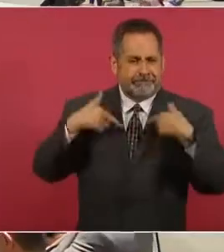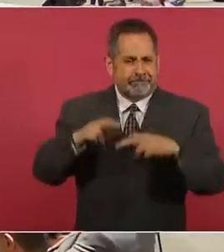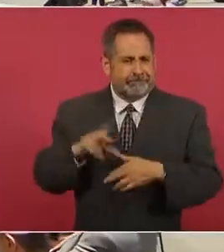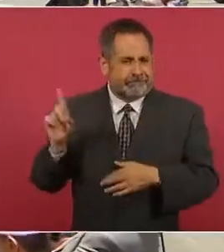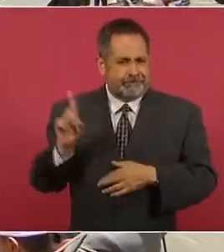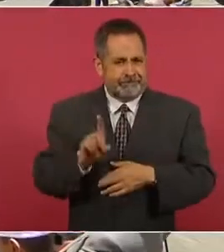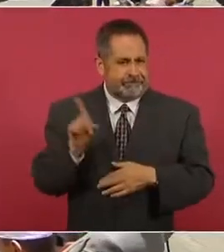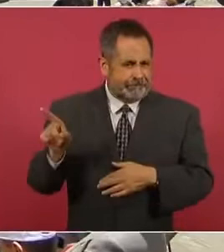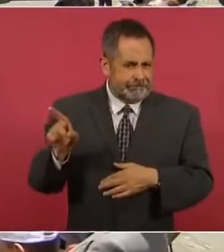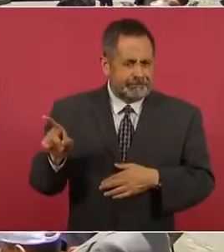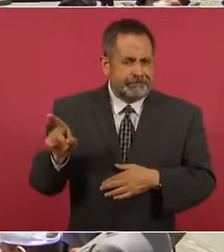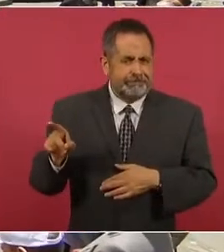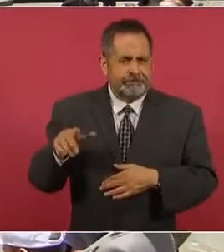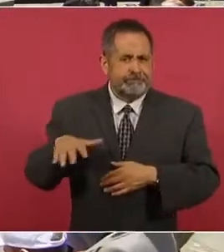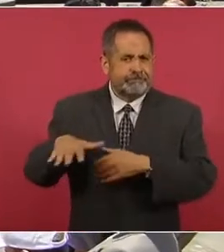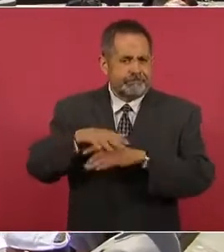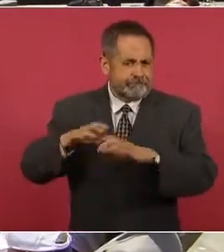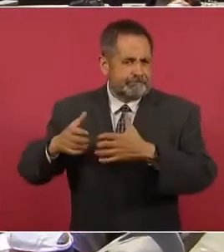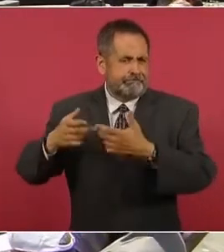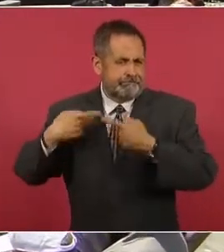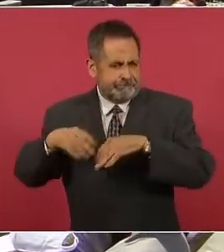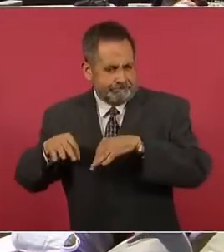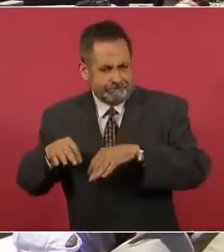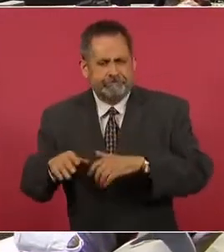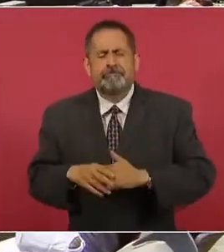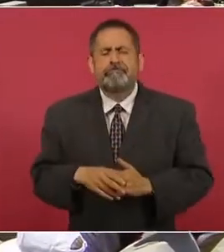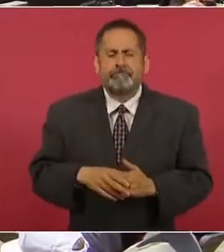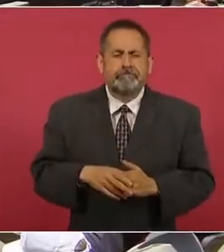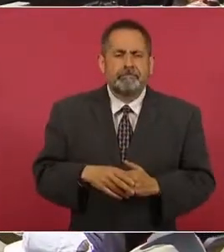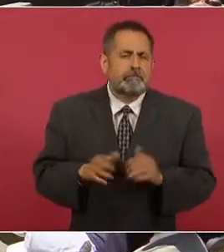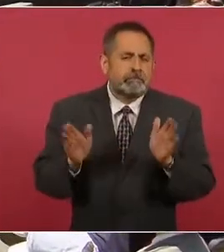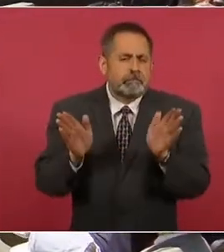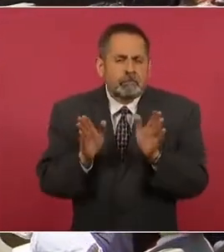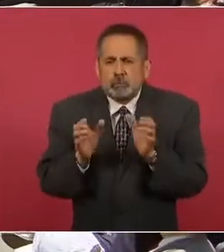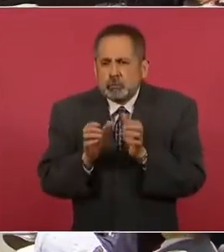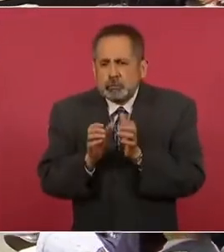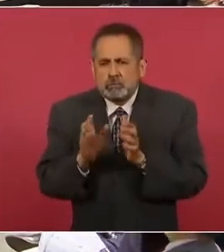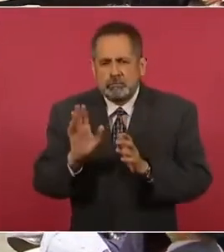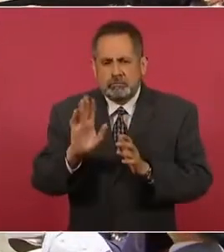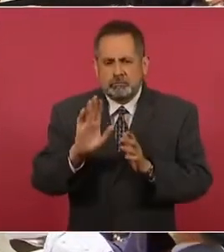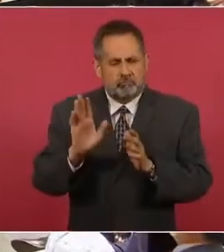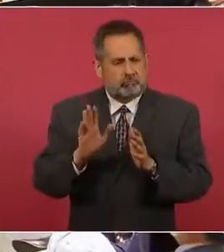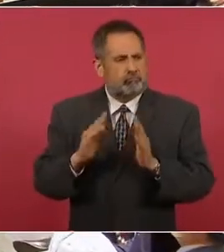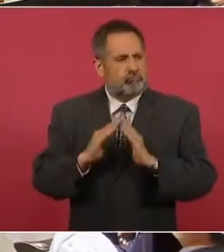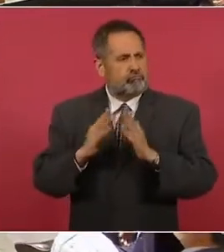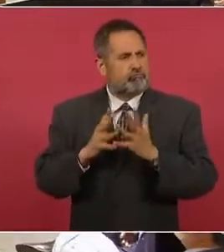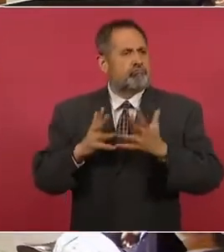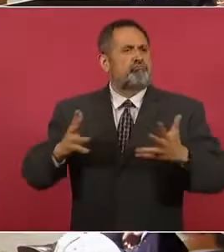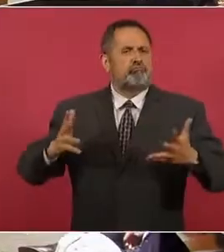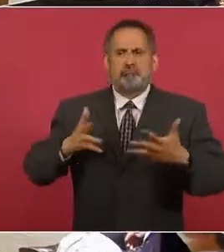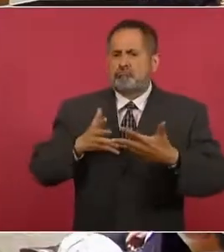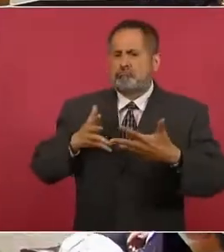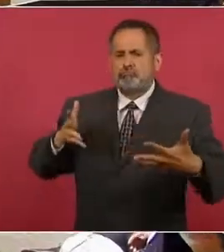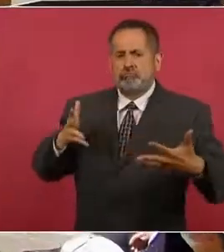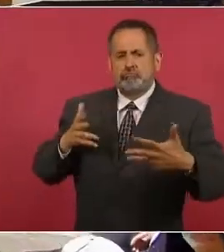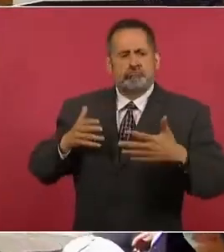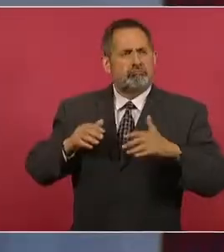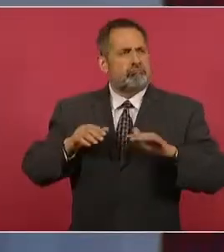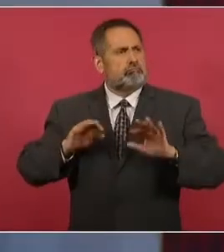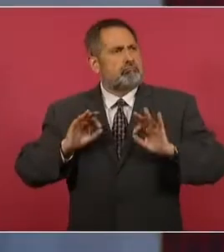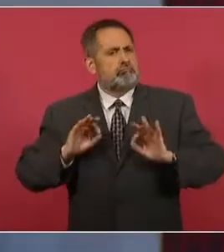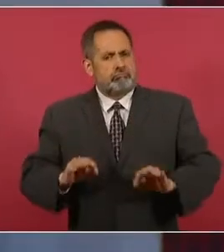del sector obrero, no huevitos. Por eso también